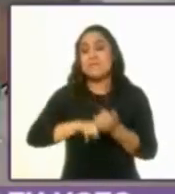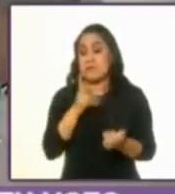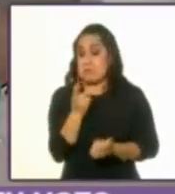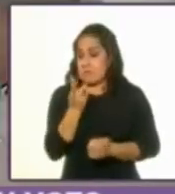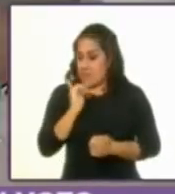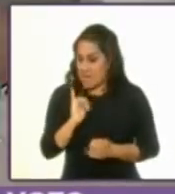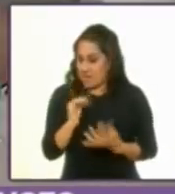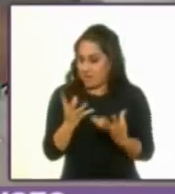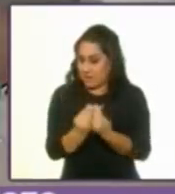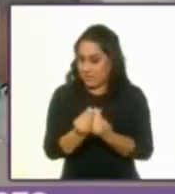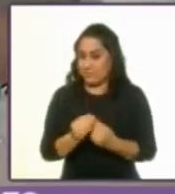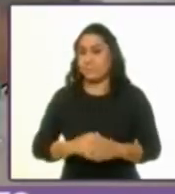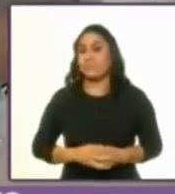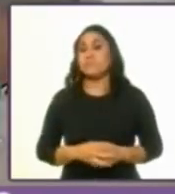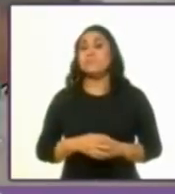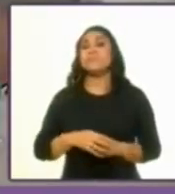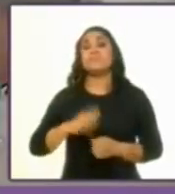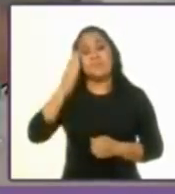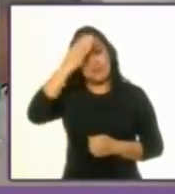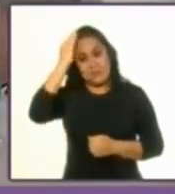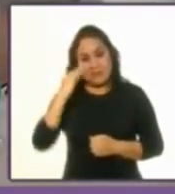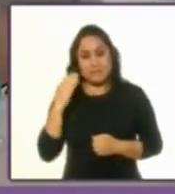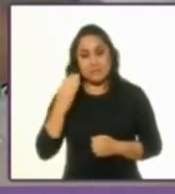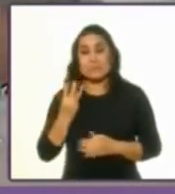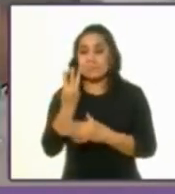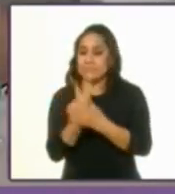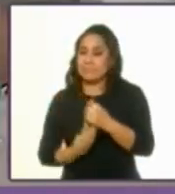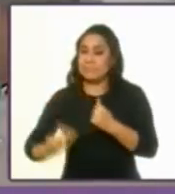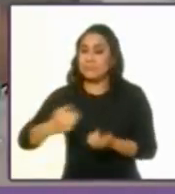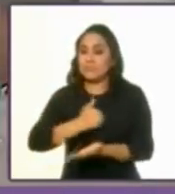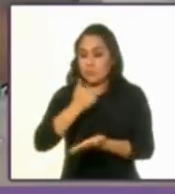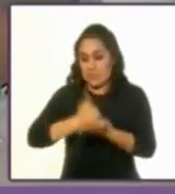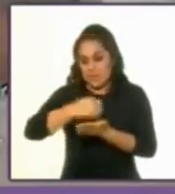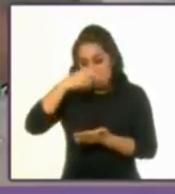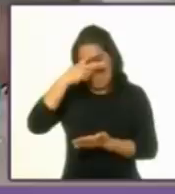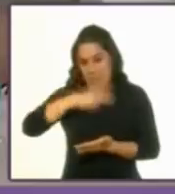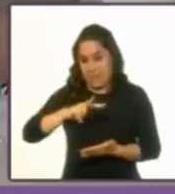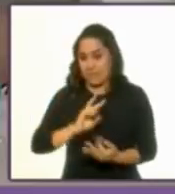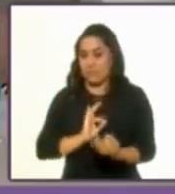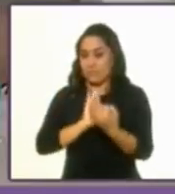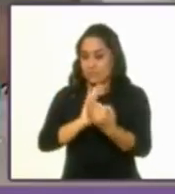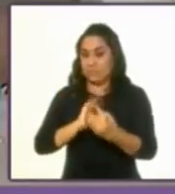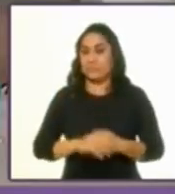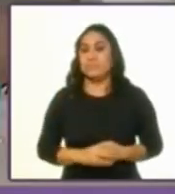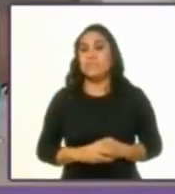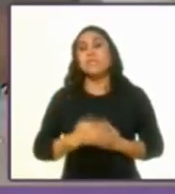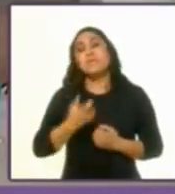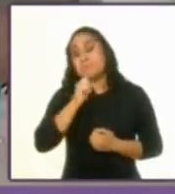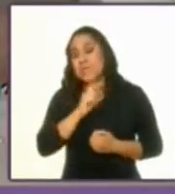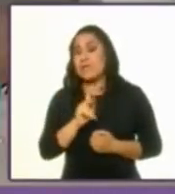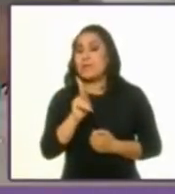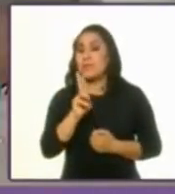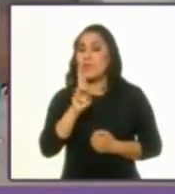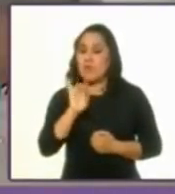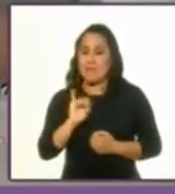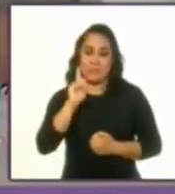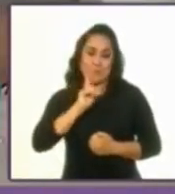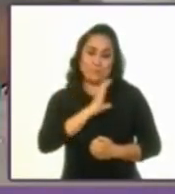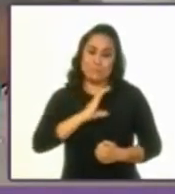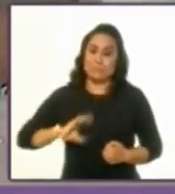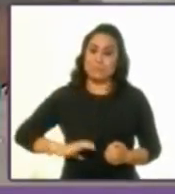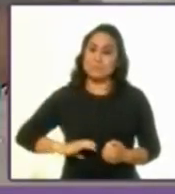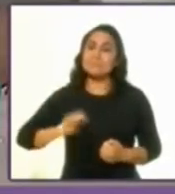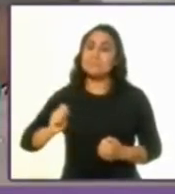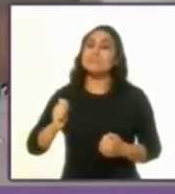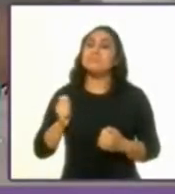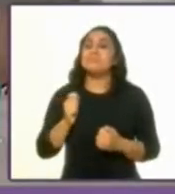institucional alejandra barrales de la coalición por la ciudad de mexico en el norte y purificación carpinteyro del partido